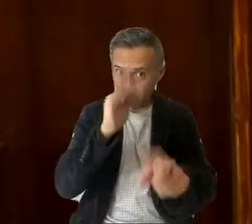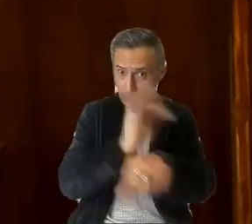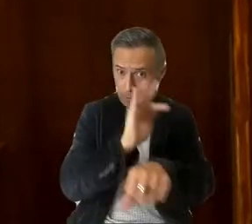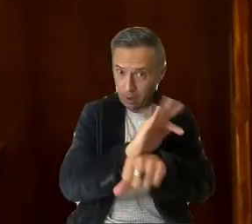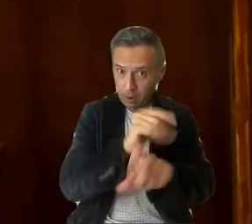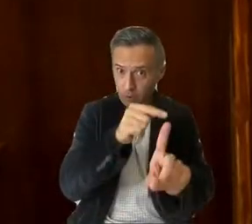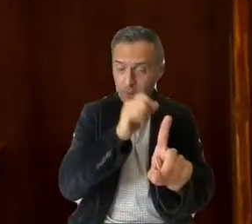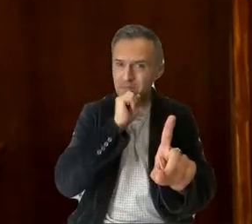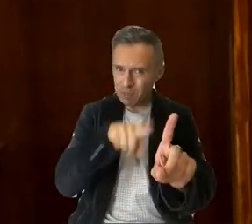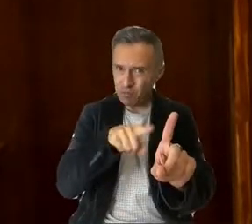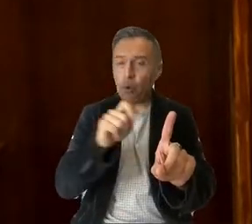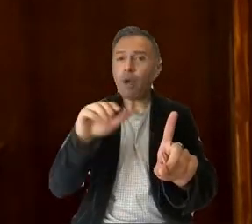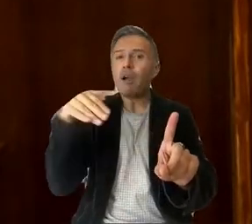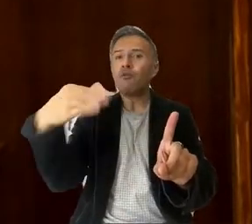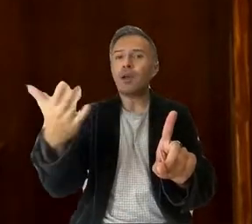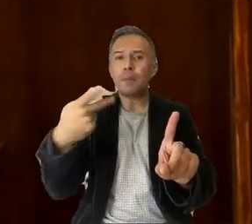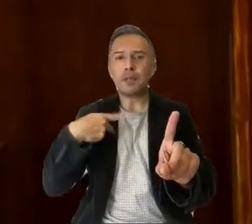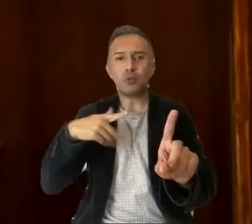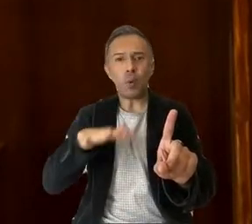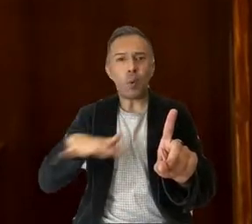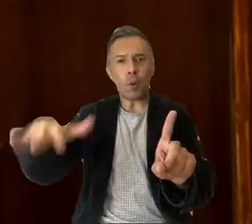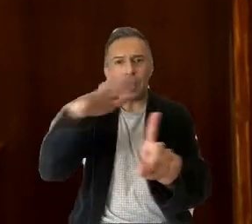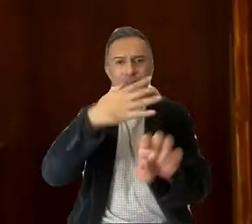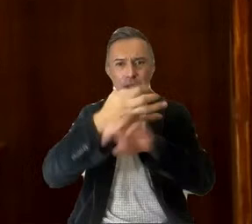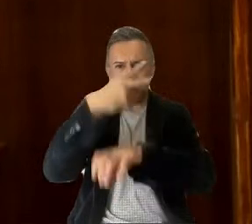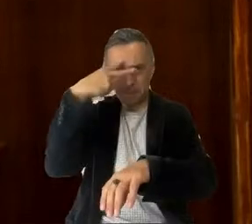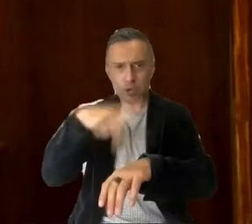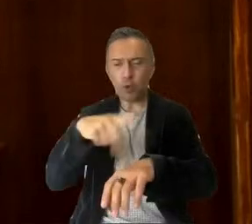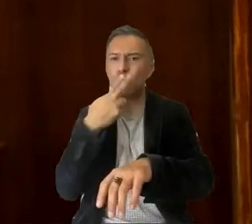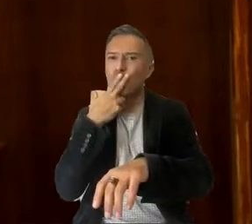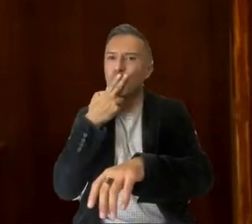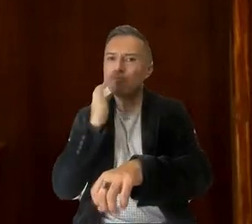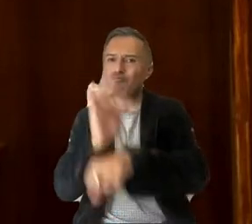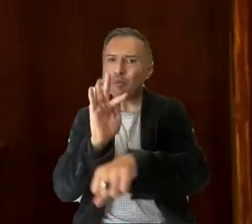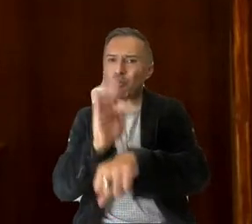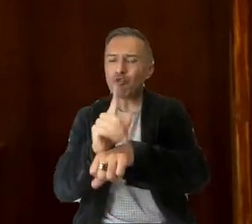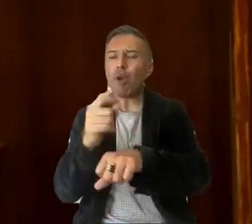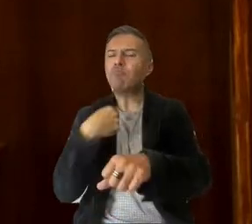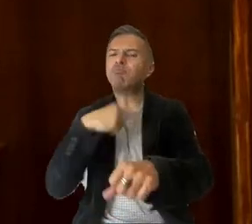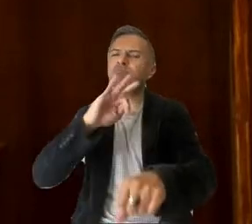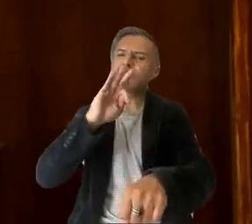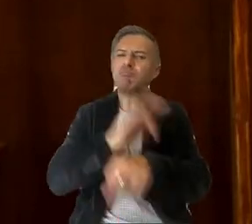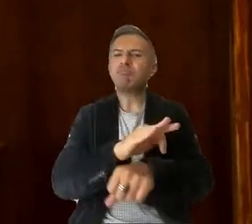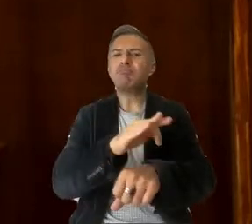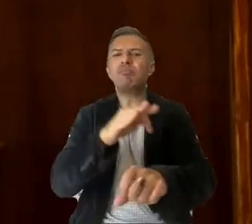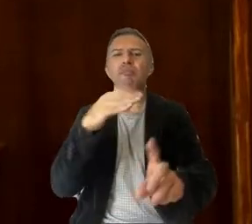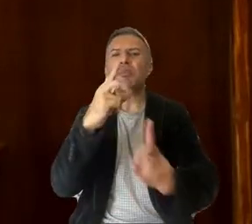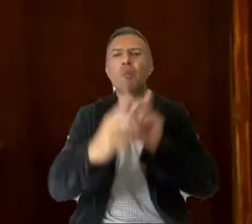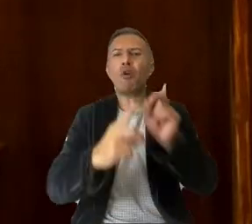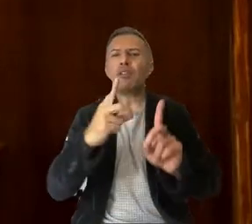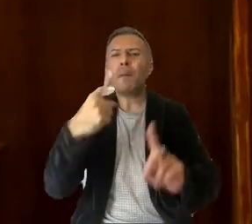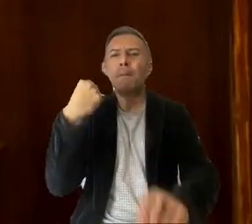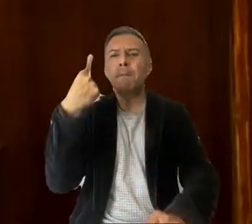sociedad mexiquense. Entendemos que la apuesta que hoy realizamos con ellas y ellos es una apuesta